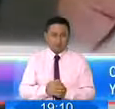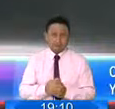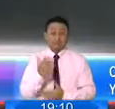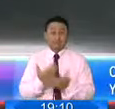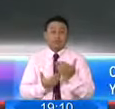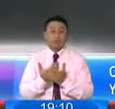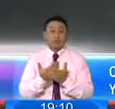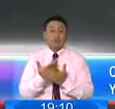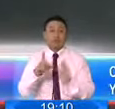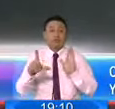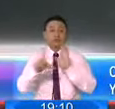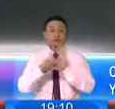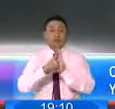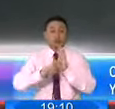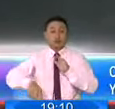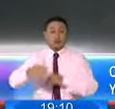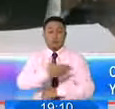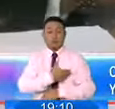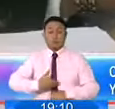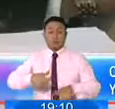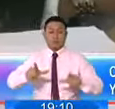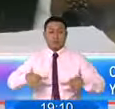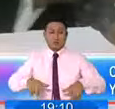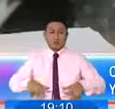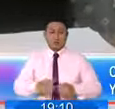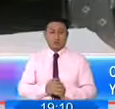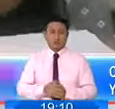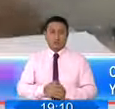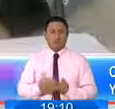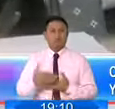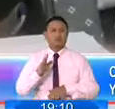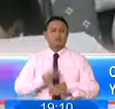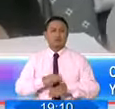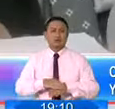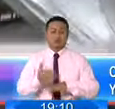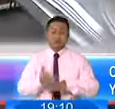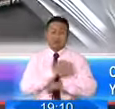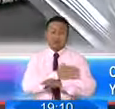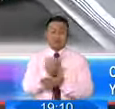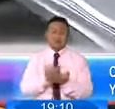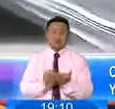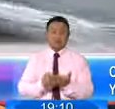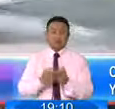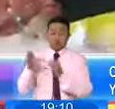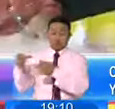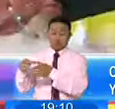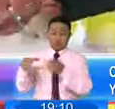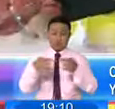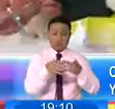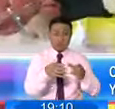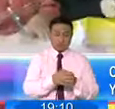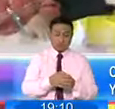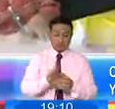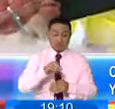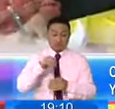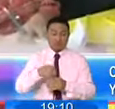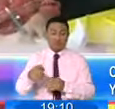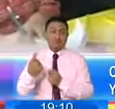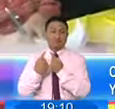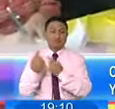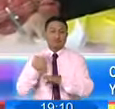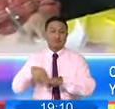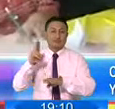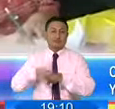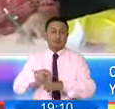nuevo cuerpo legal, de acuerdo al presidente Lenín Moreno, obedeció a las reuniones mantenidas con estos sectores dentro del denominado